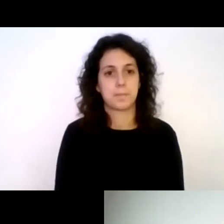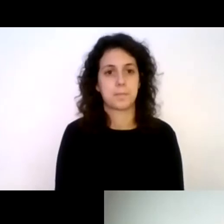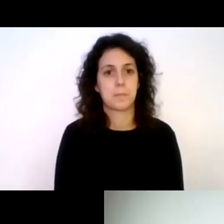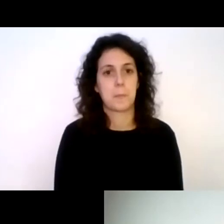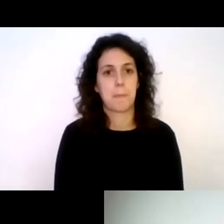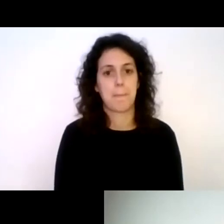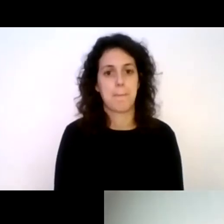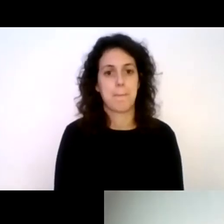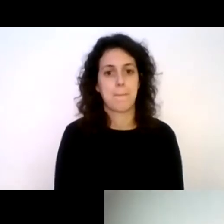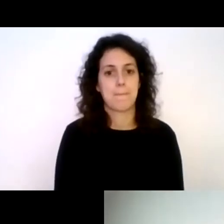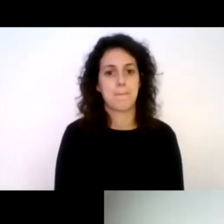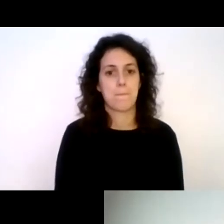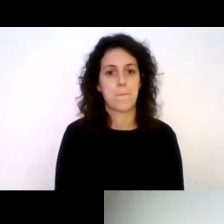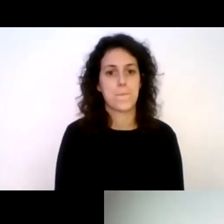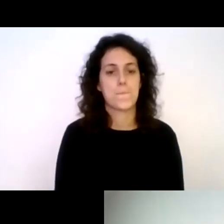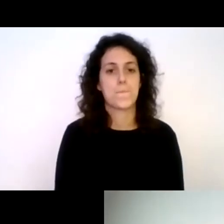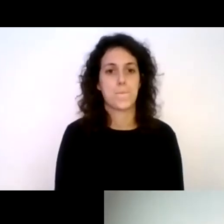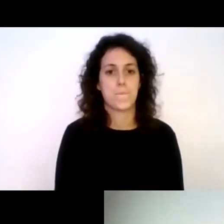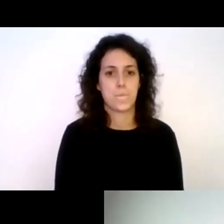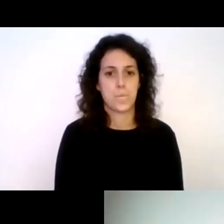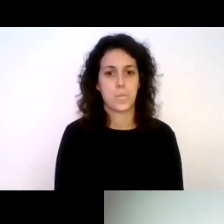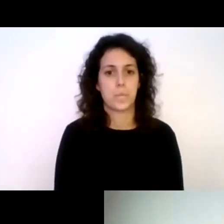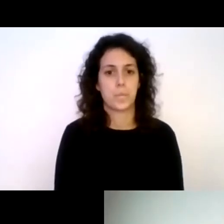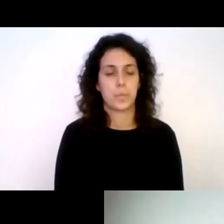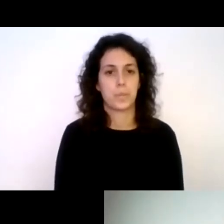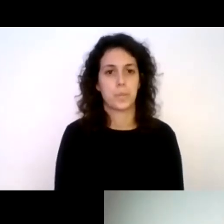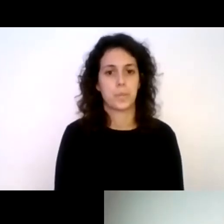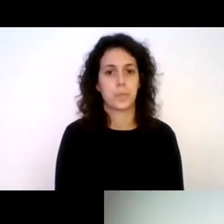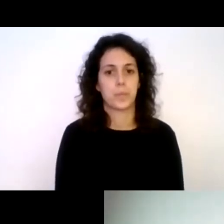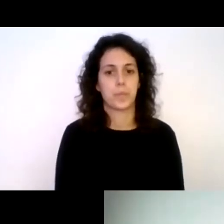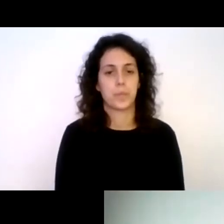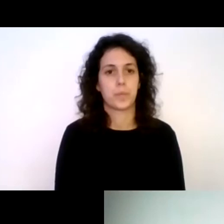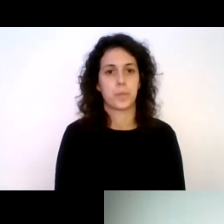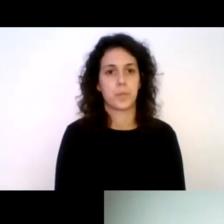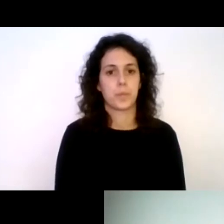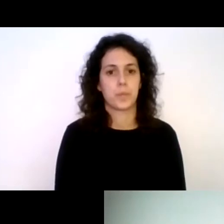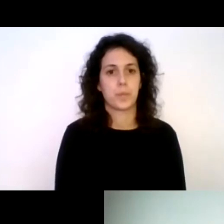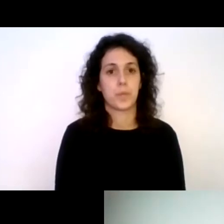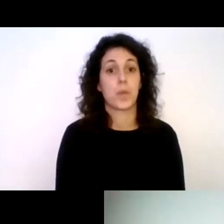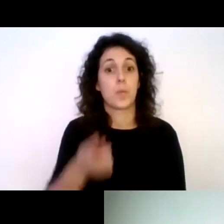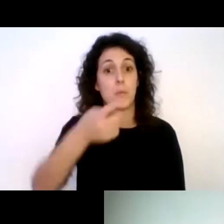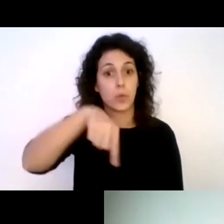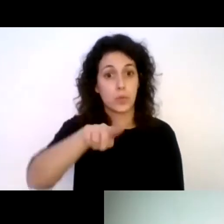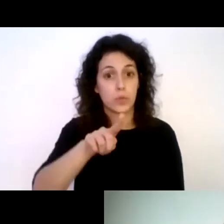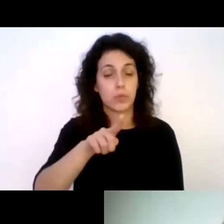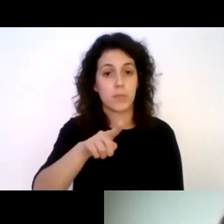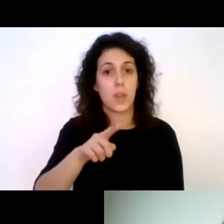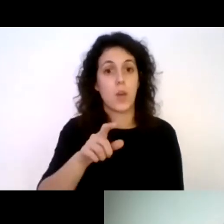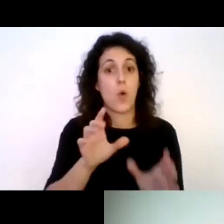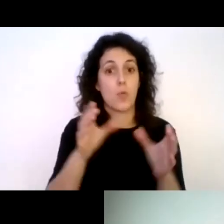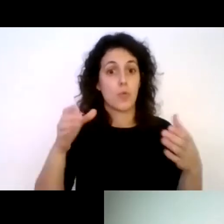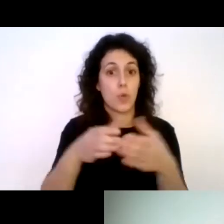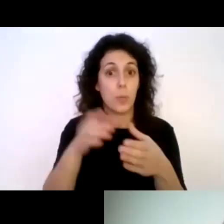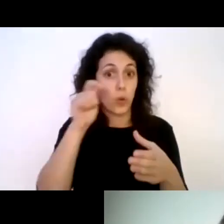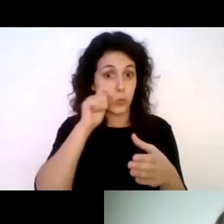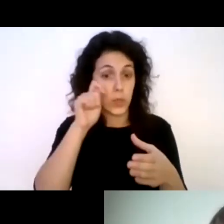wanting people to arrive. ¿Has mencionado concretamente que queréis atraer a los turistas en la temporada